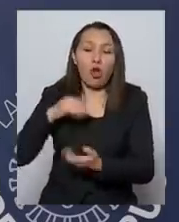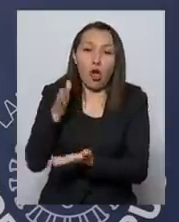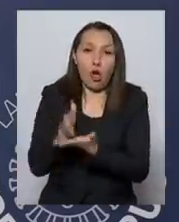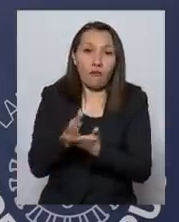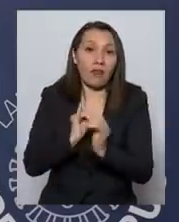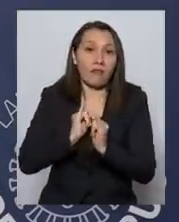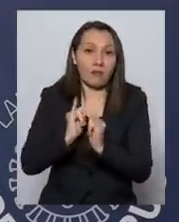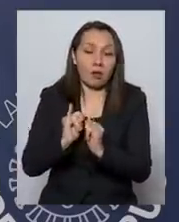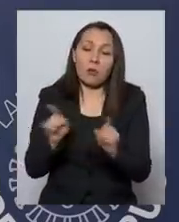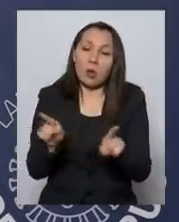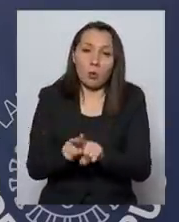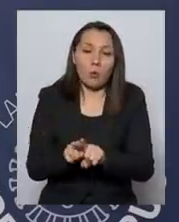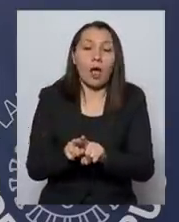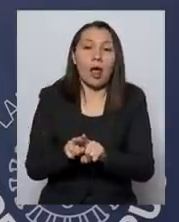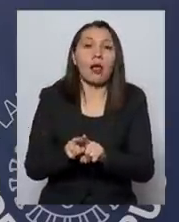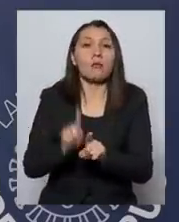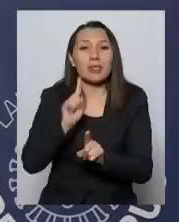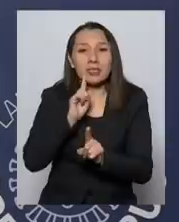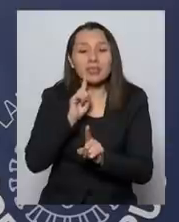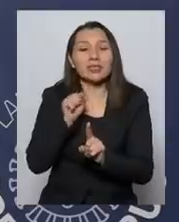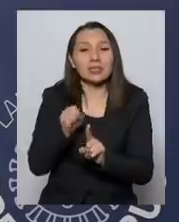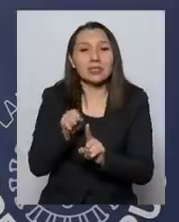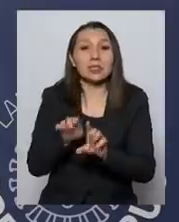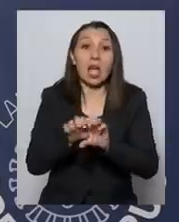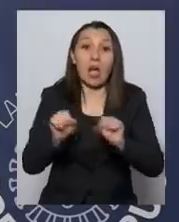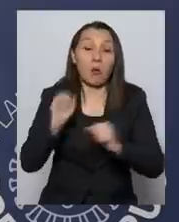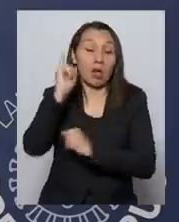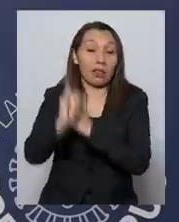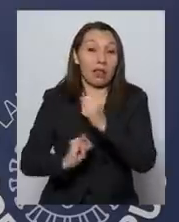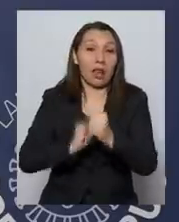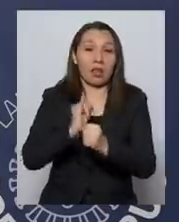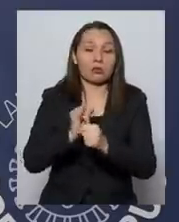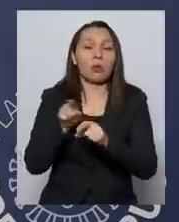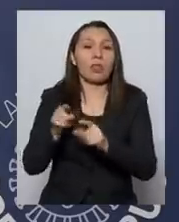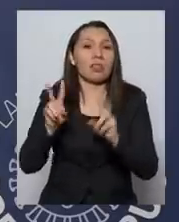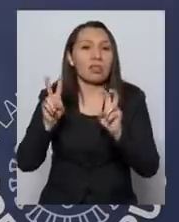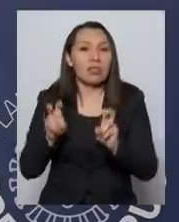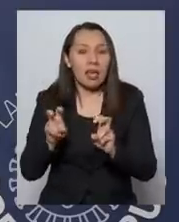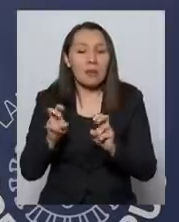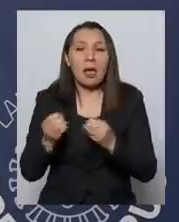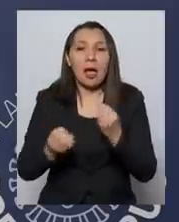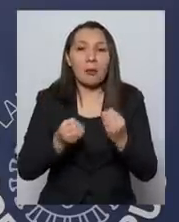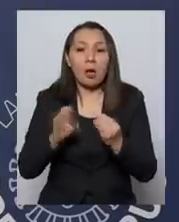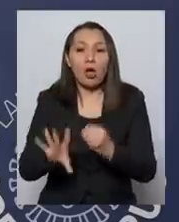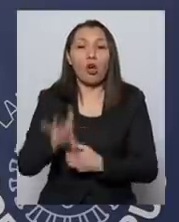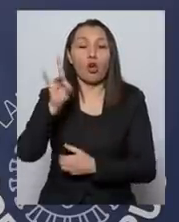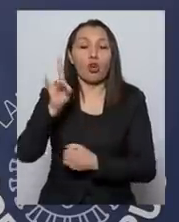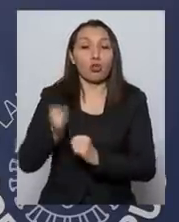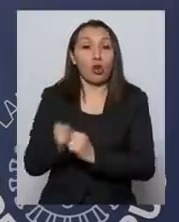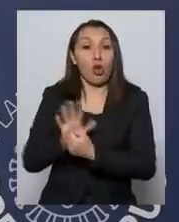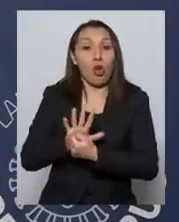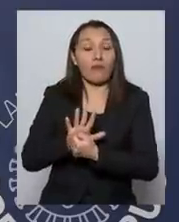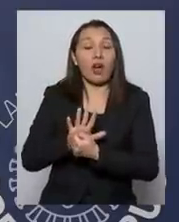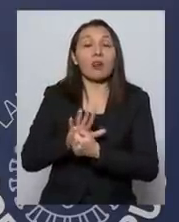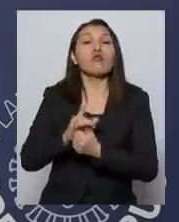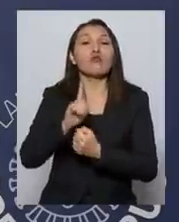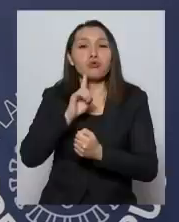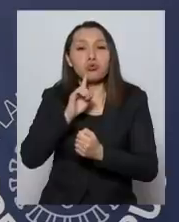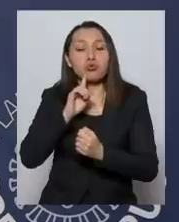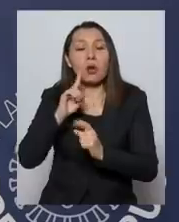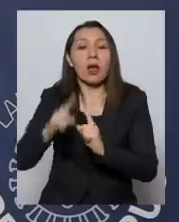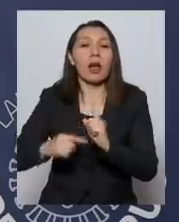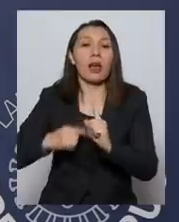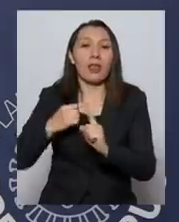obligación reportarlo así. Por acuerdos internacionales, es un hallazgo dentro de